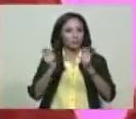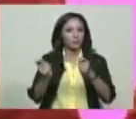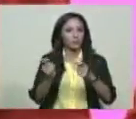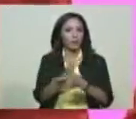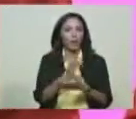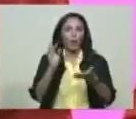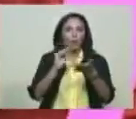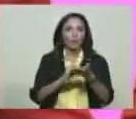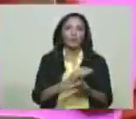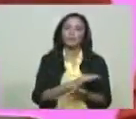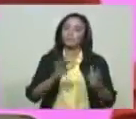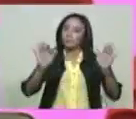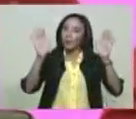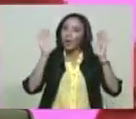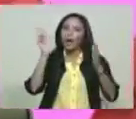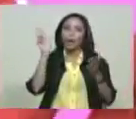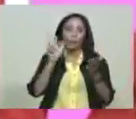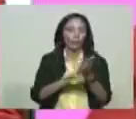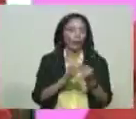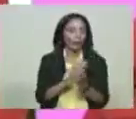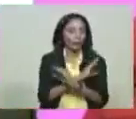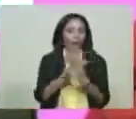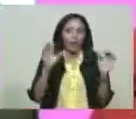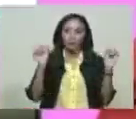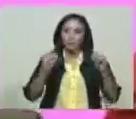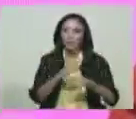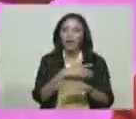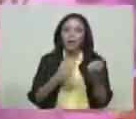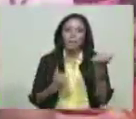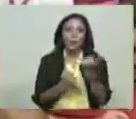con las dos manos presidentes claro que sí